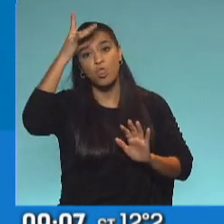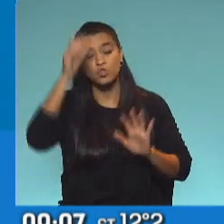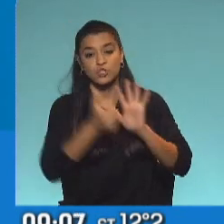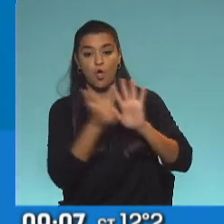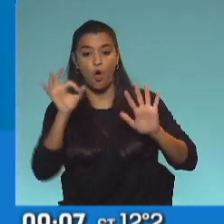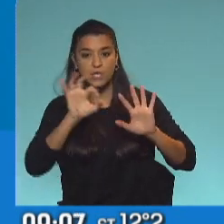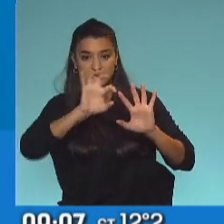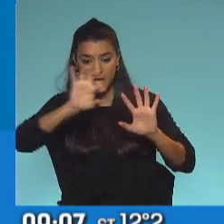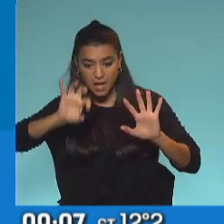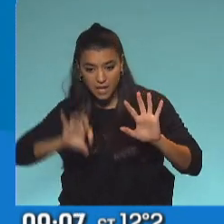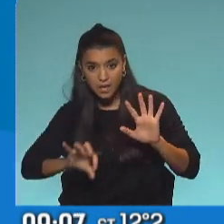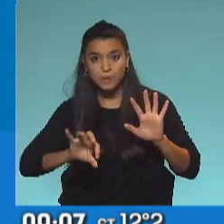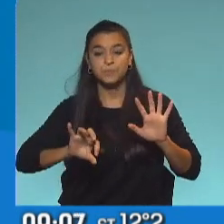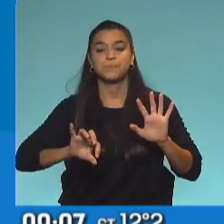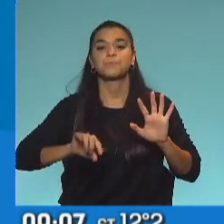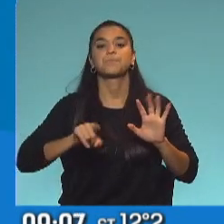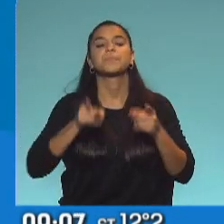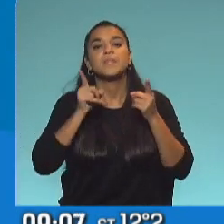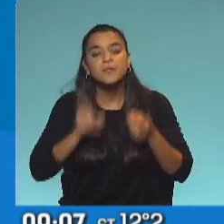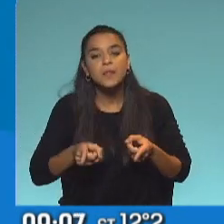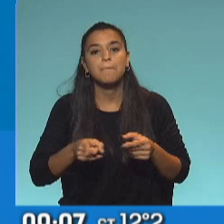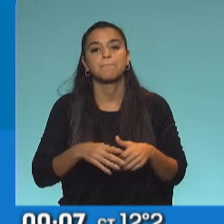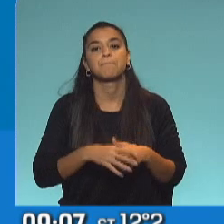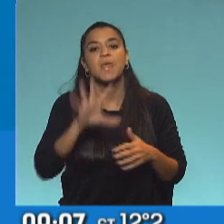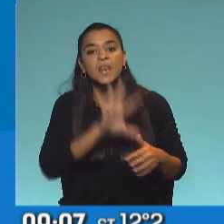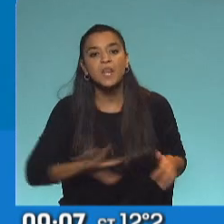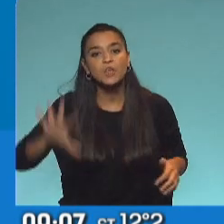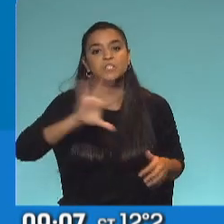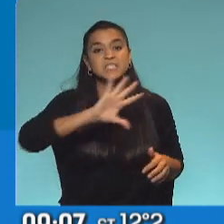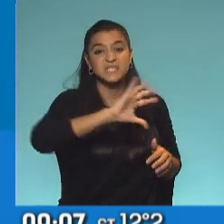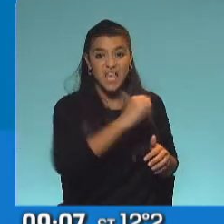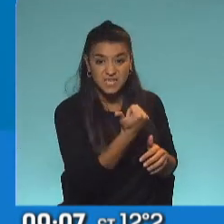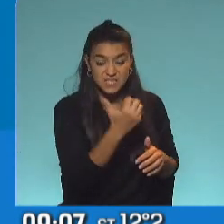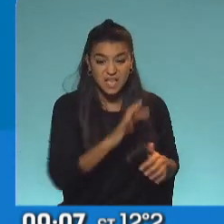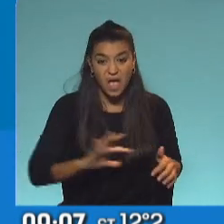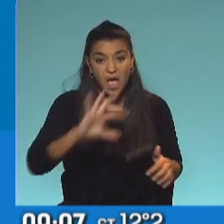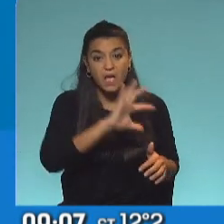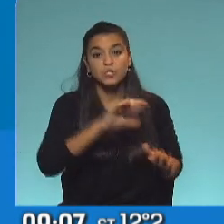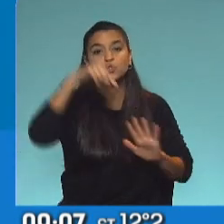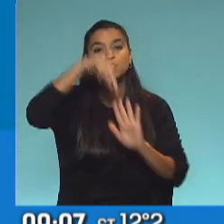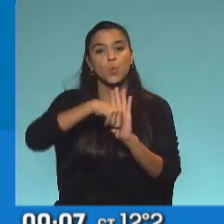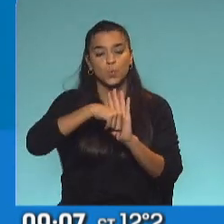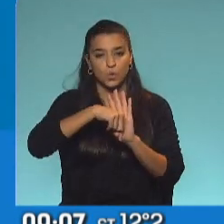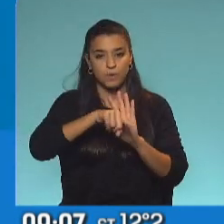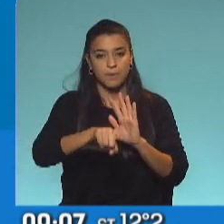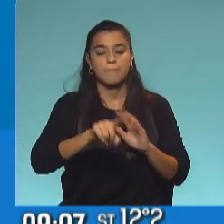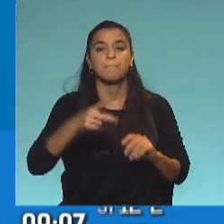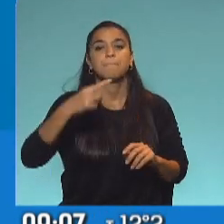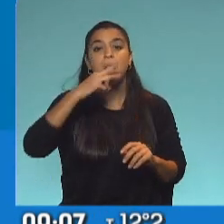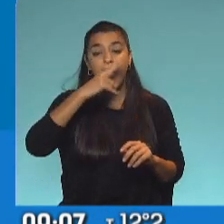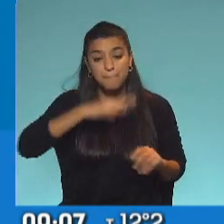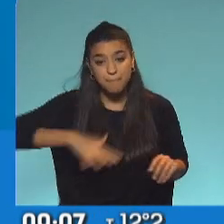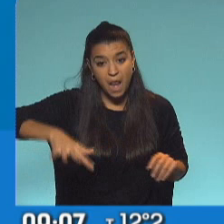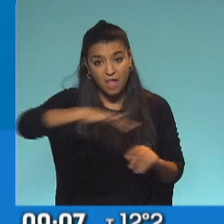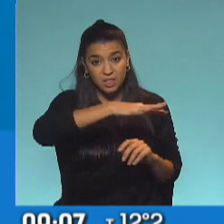de la región conurbano y en la región sexta en la zona sur en el área de la plata y